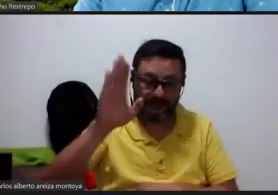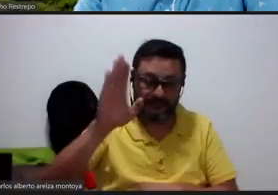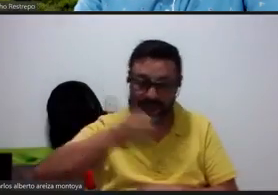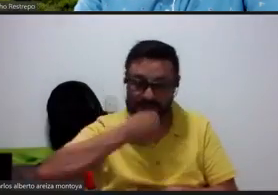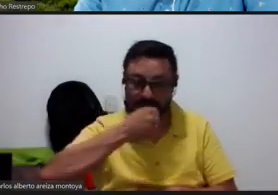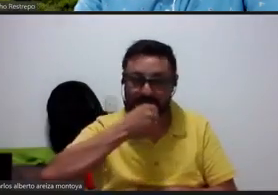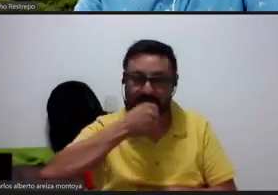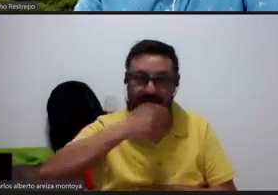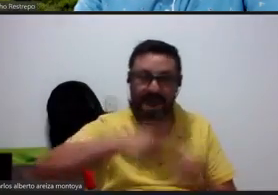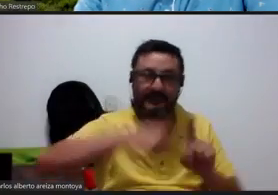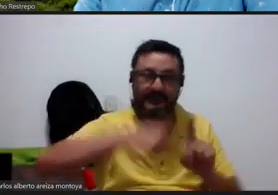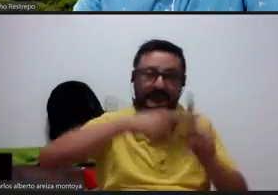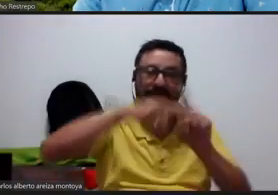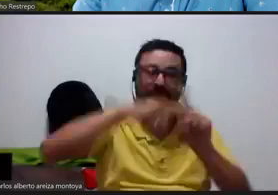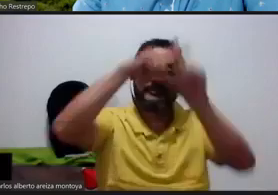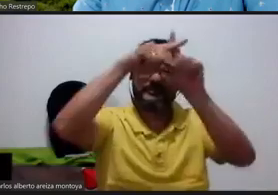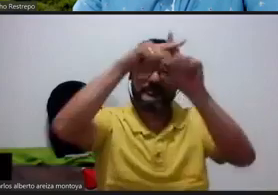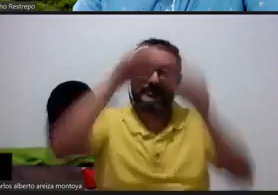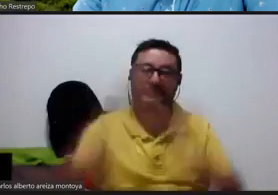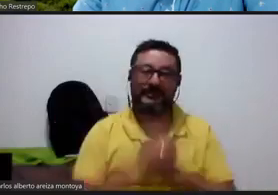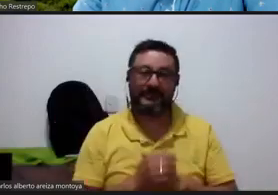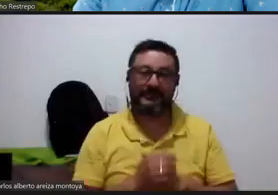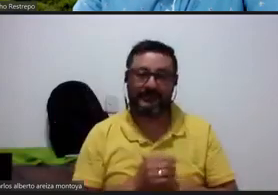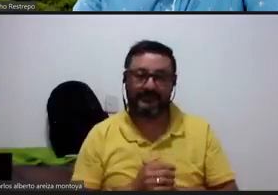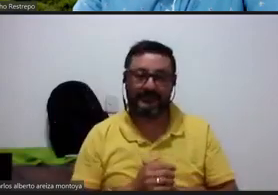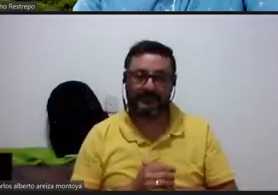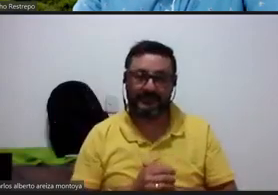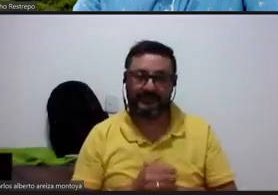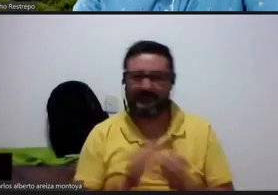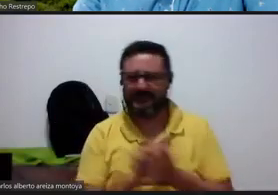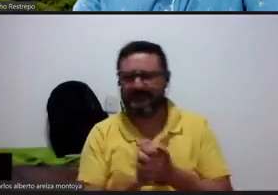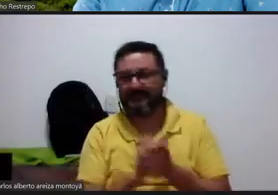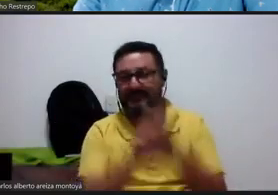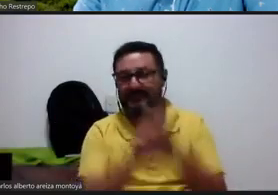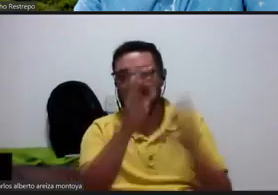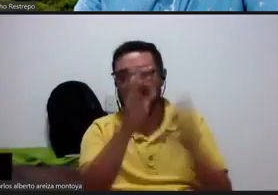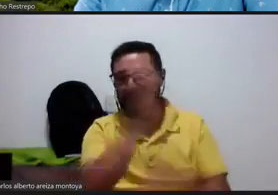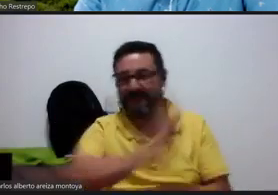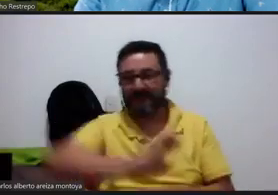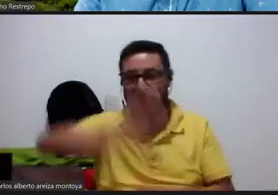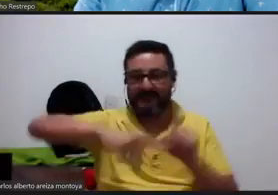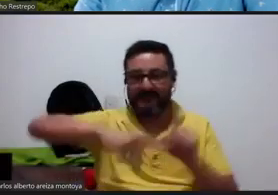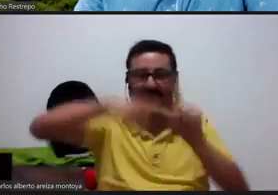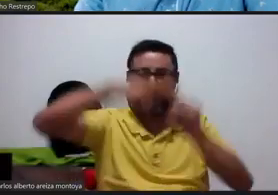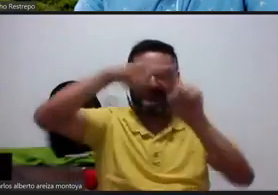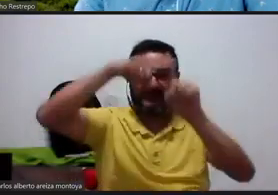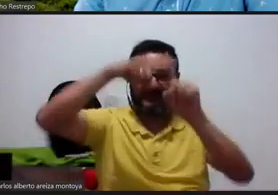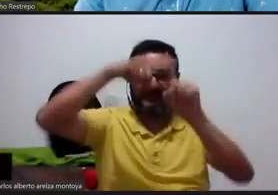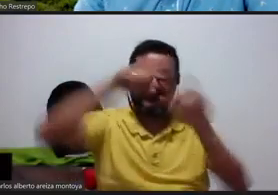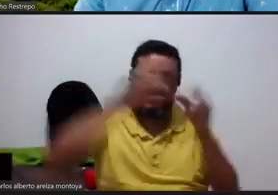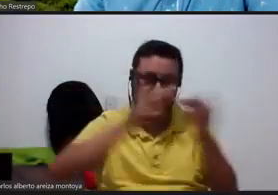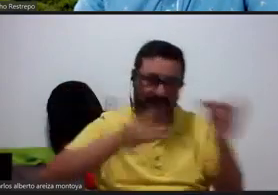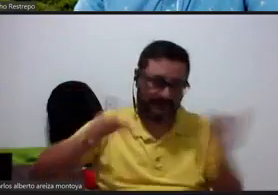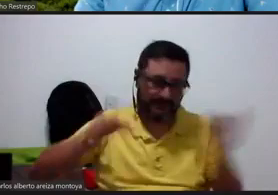positivas. Me quedo con eso y te deseo muchos éxitos en este nuevo ciclo olímpico